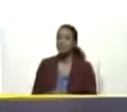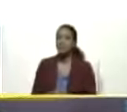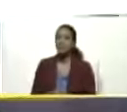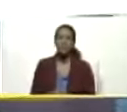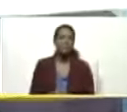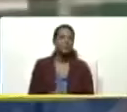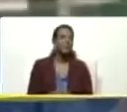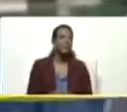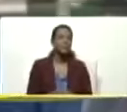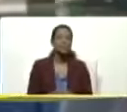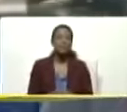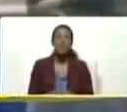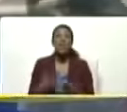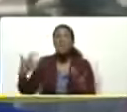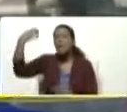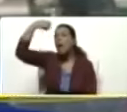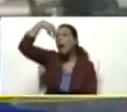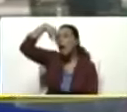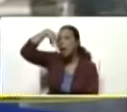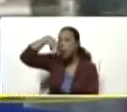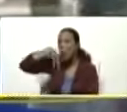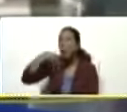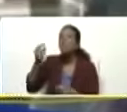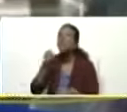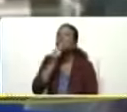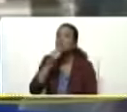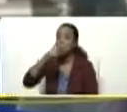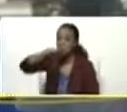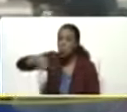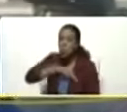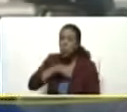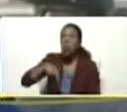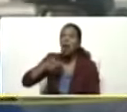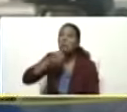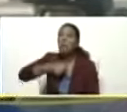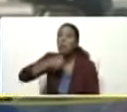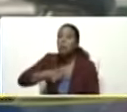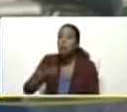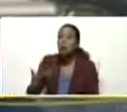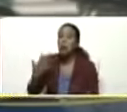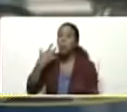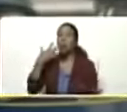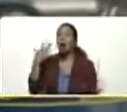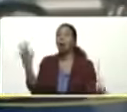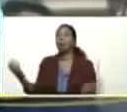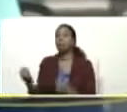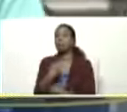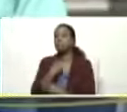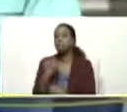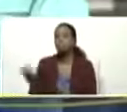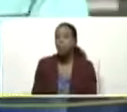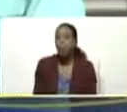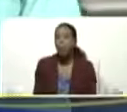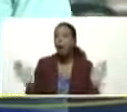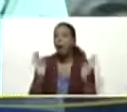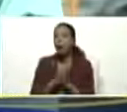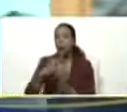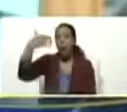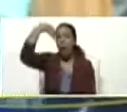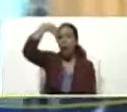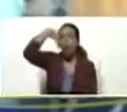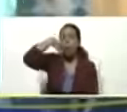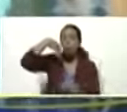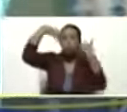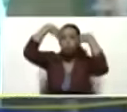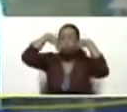¿Quién podrá más, el calor o nosotros? No caos. ¿Ah?